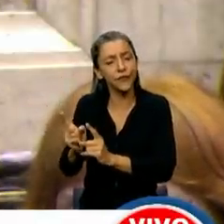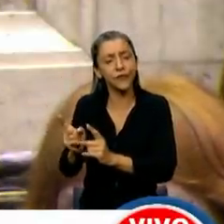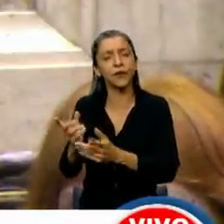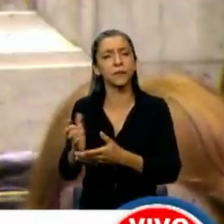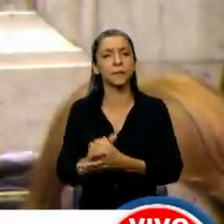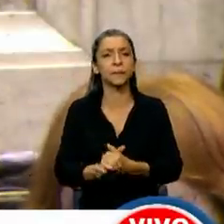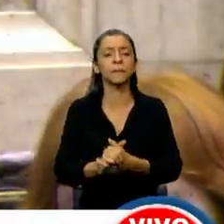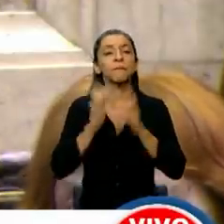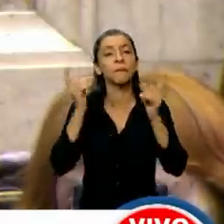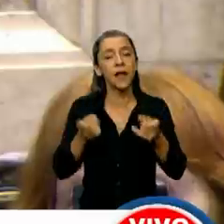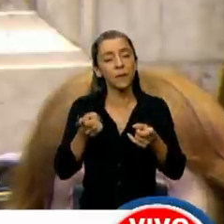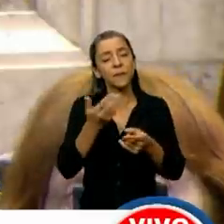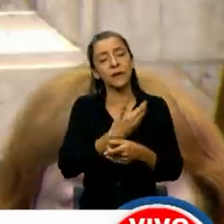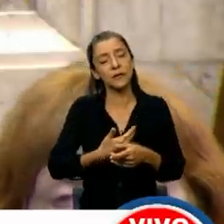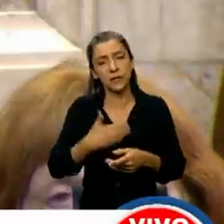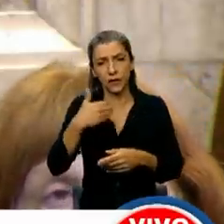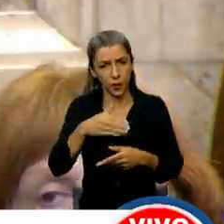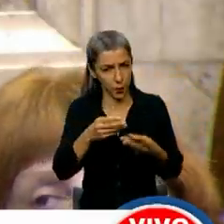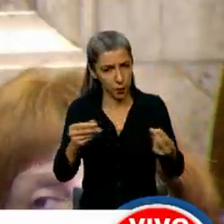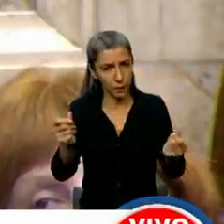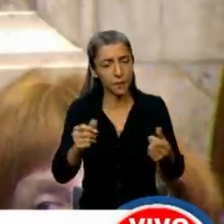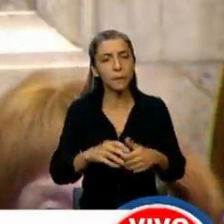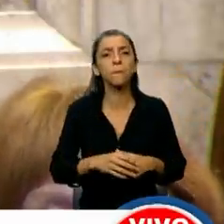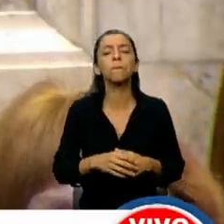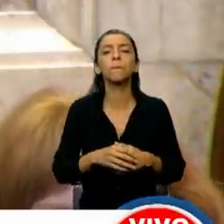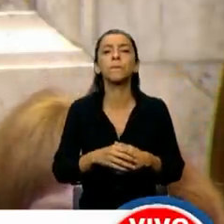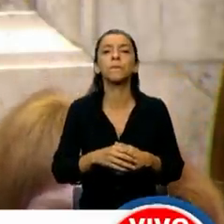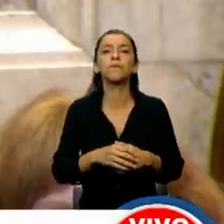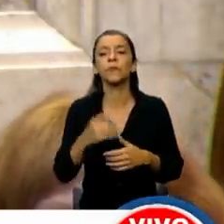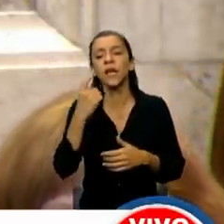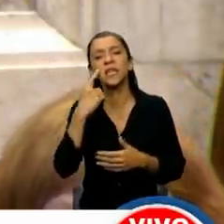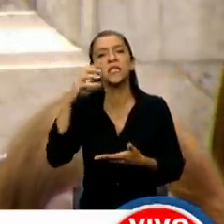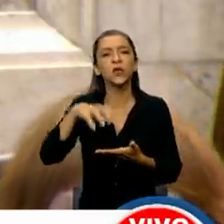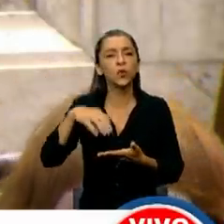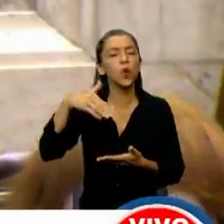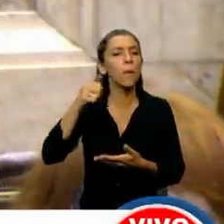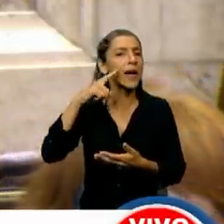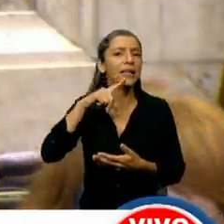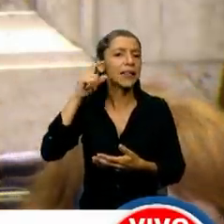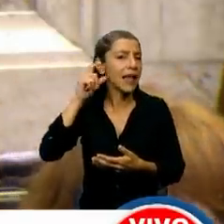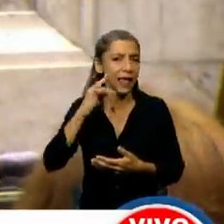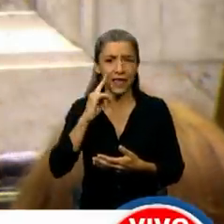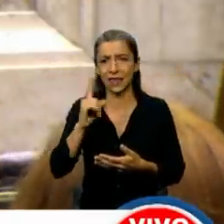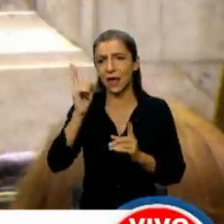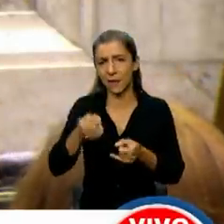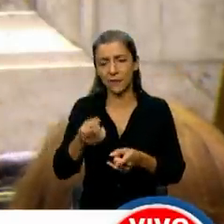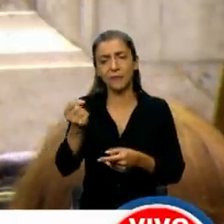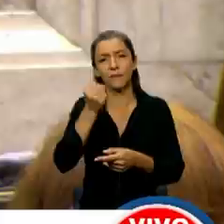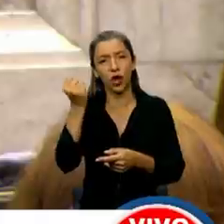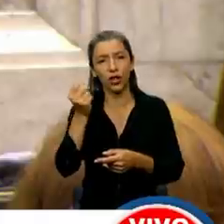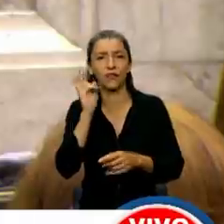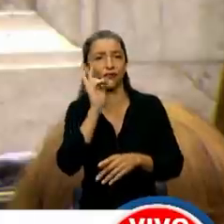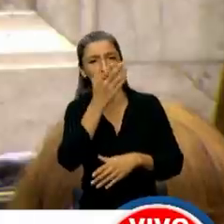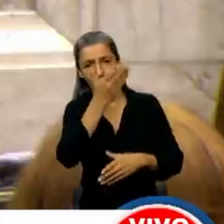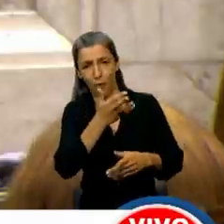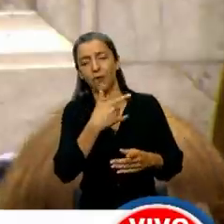y también señor presidente con esto termino nuestro instituto maistegui tan querido lo vio haya algo ya ni sabe de